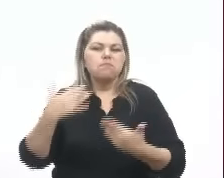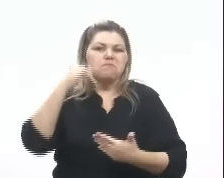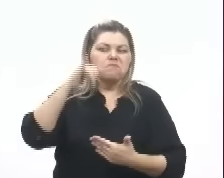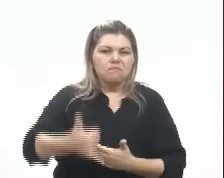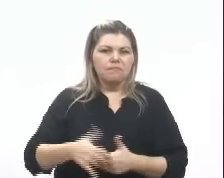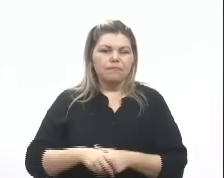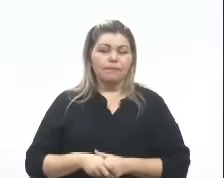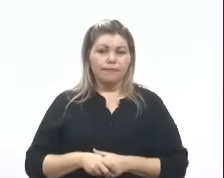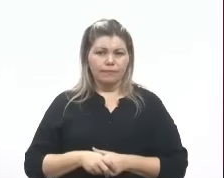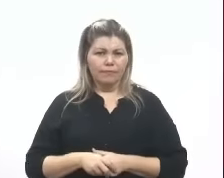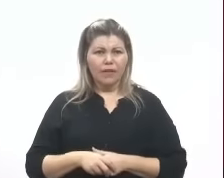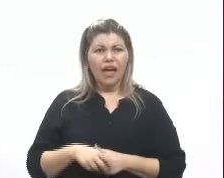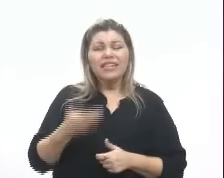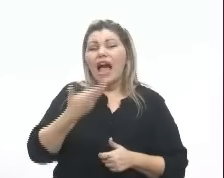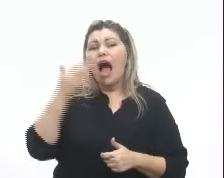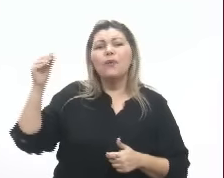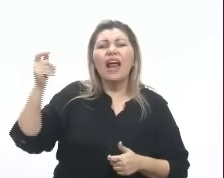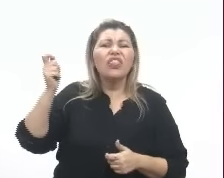No sé quién está hablando.